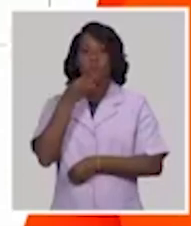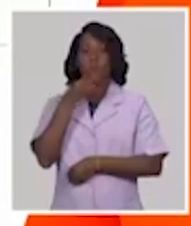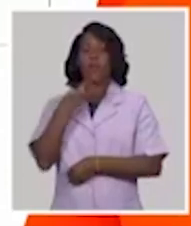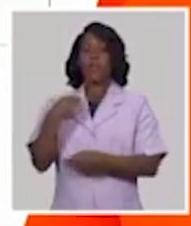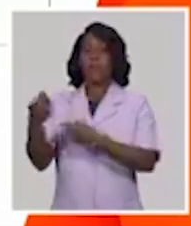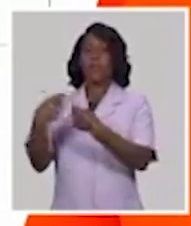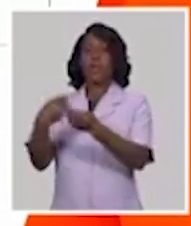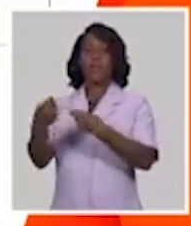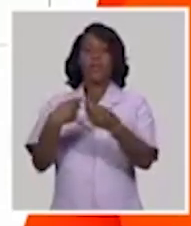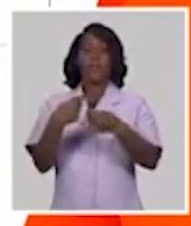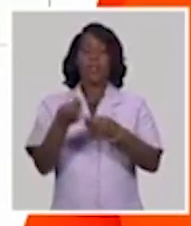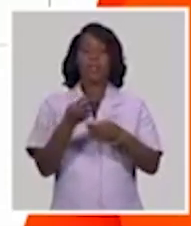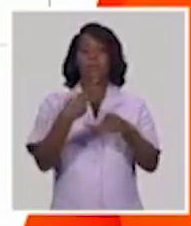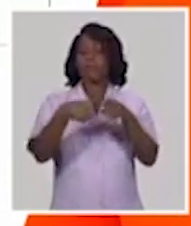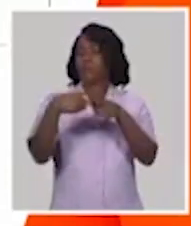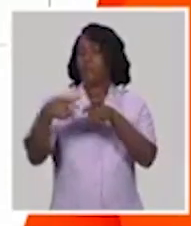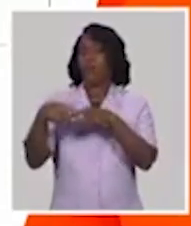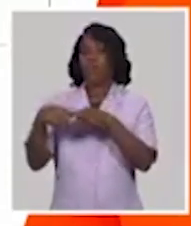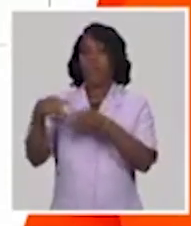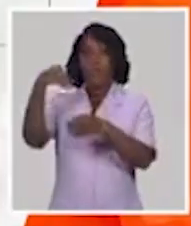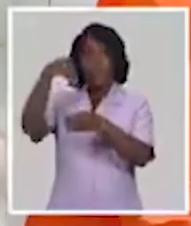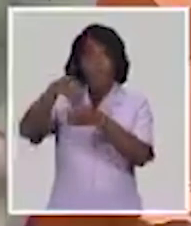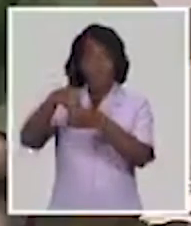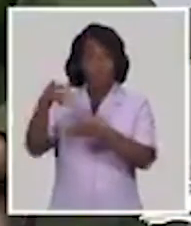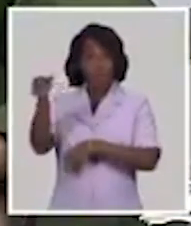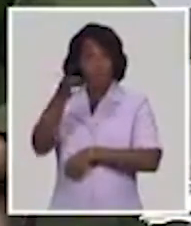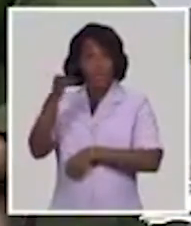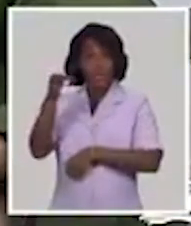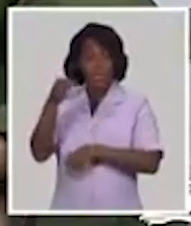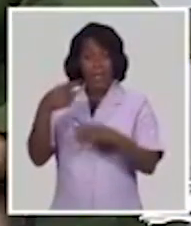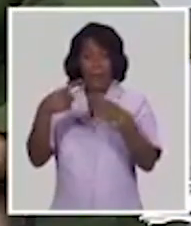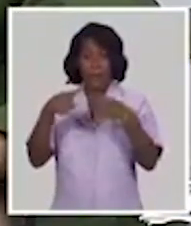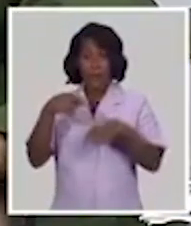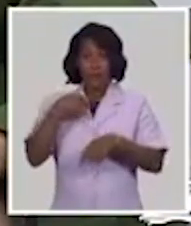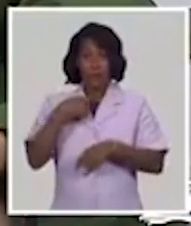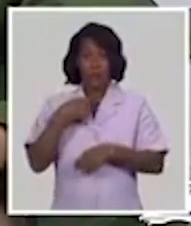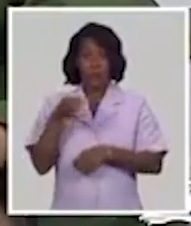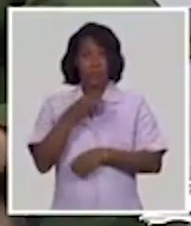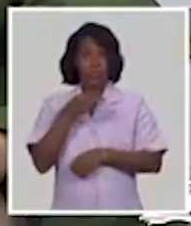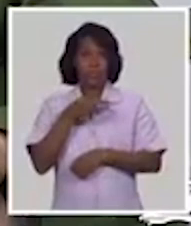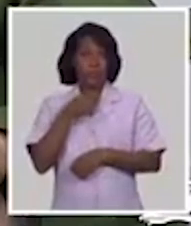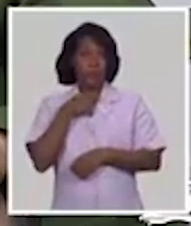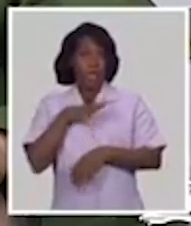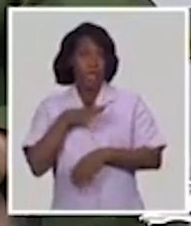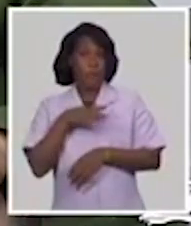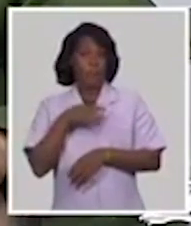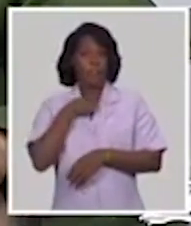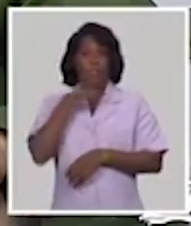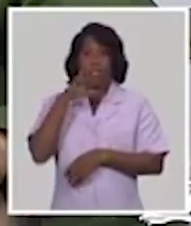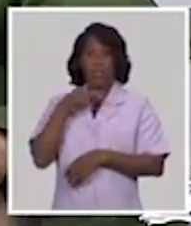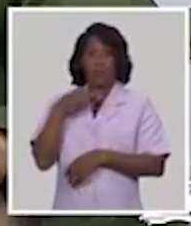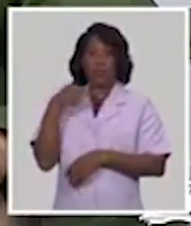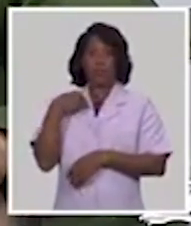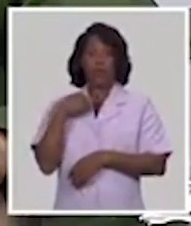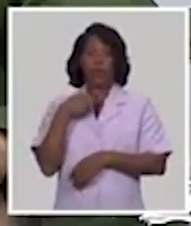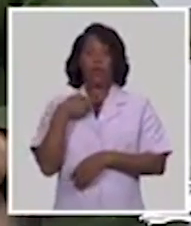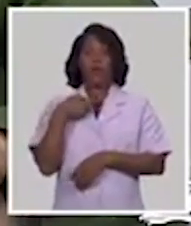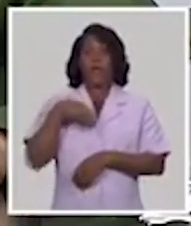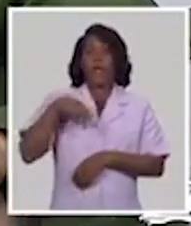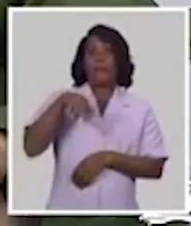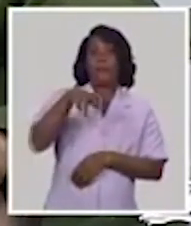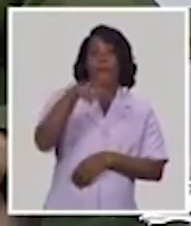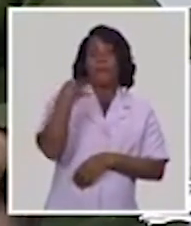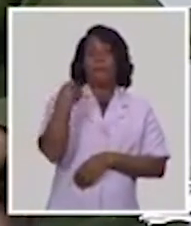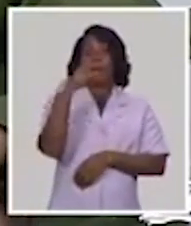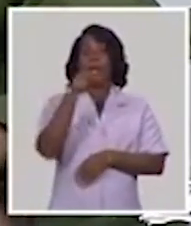vendedores ambulantes entre municipios. Sabemos que hay personas que viven en un municipio y venden en otra. Eso no tiene ningún tipo de problema.